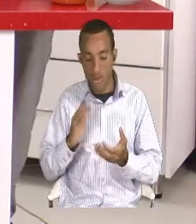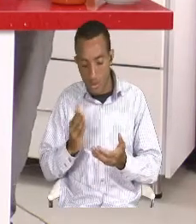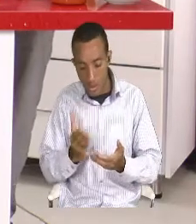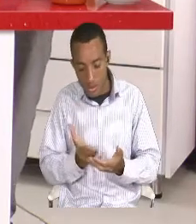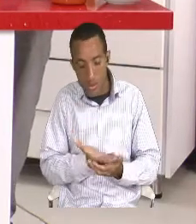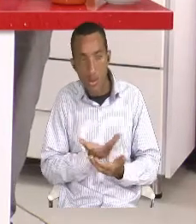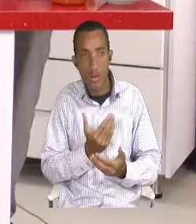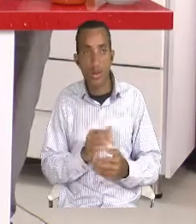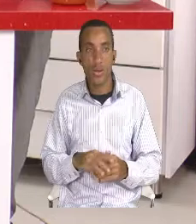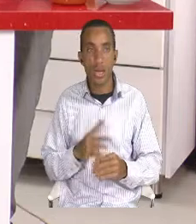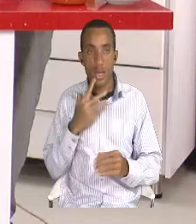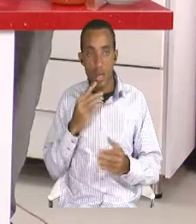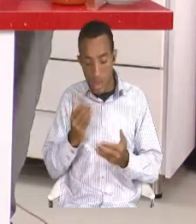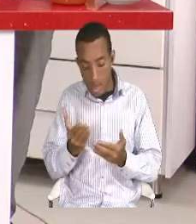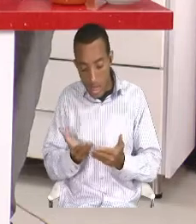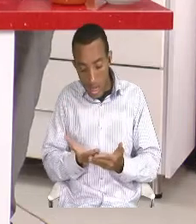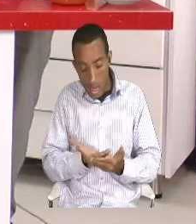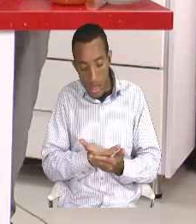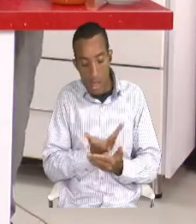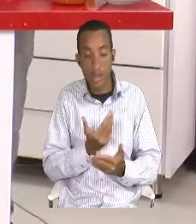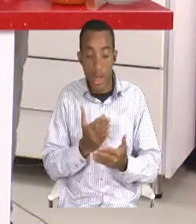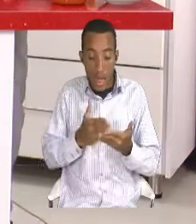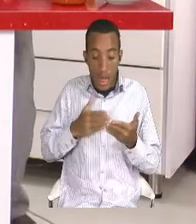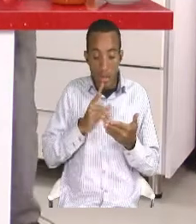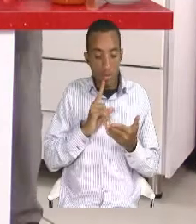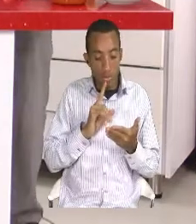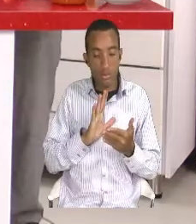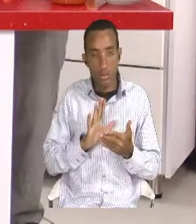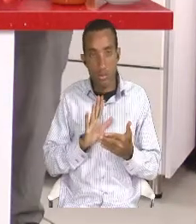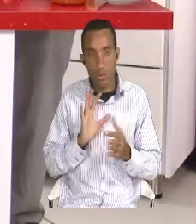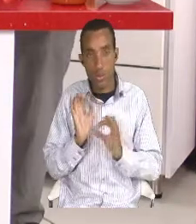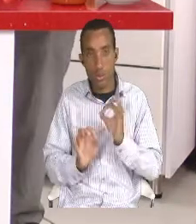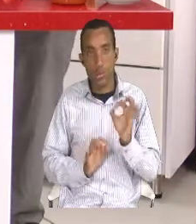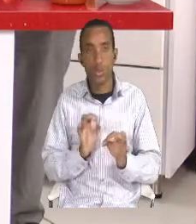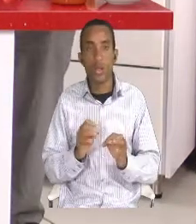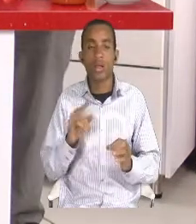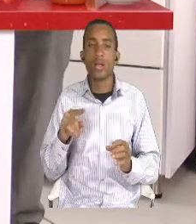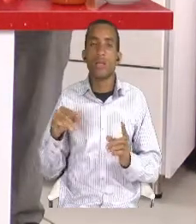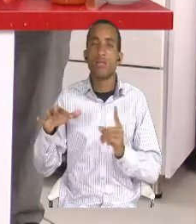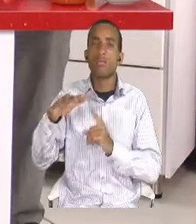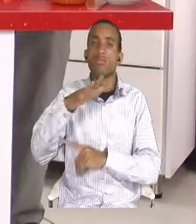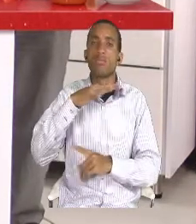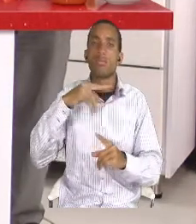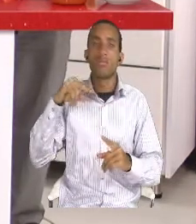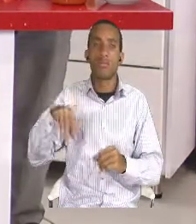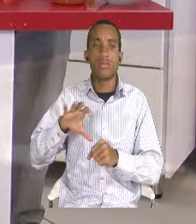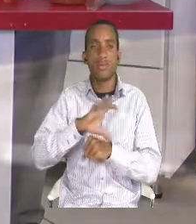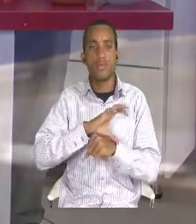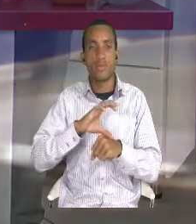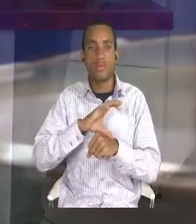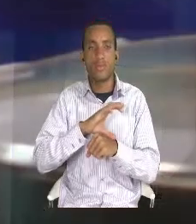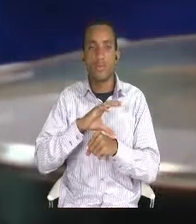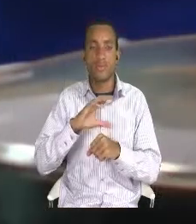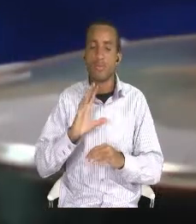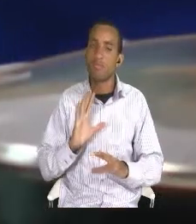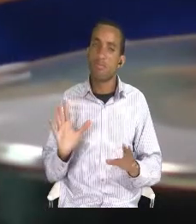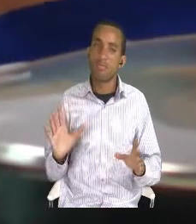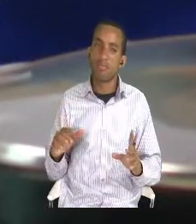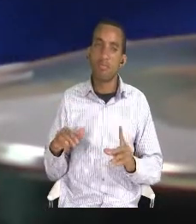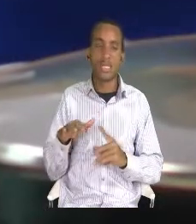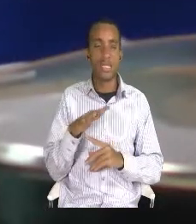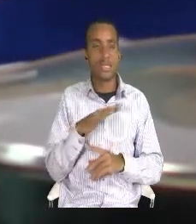no te me vayas a cortar. Yo quisiera que nos dijera, bueno, la situación de la ciudad de Barranca Bermeja ha sido una situación que nos ha